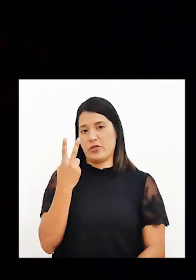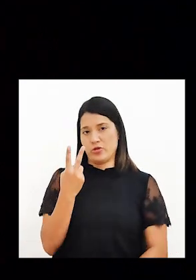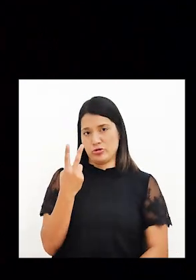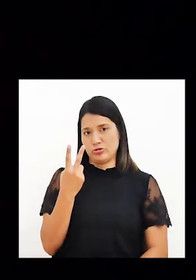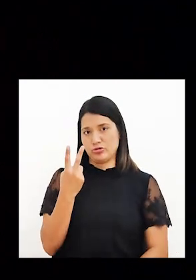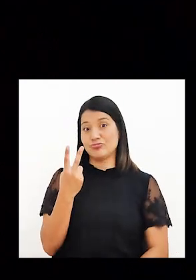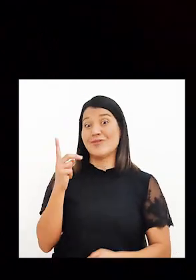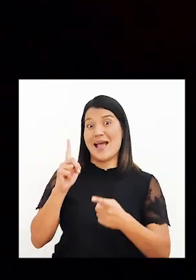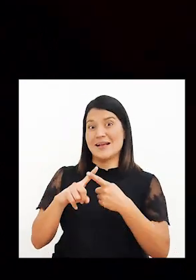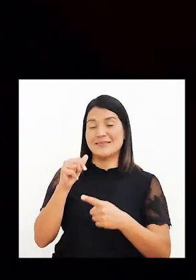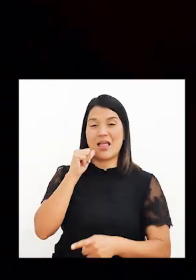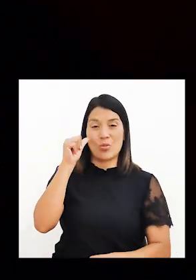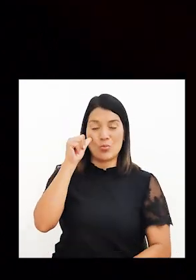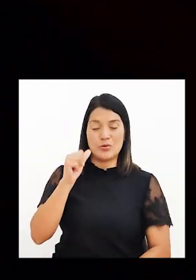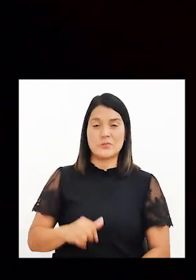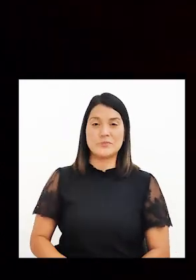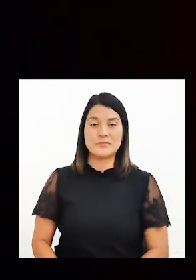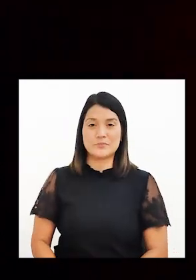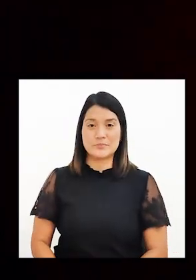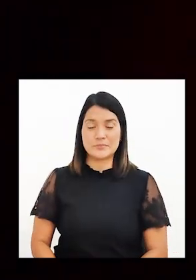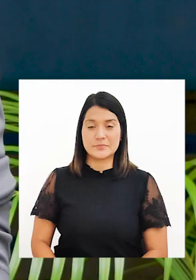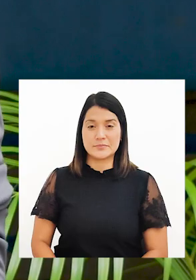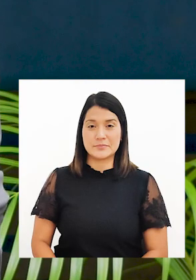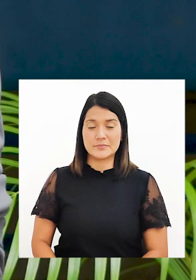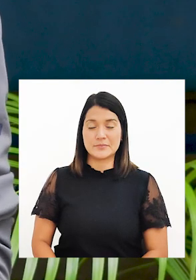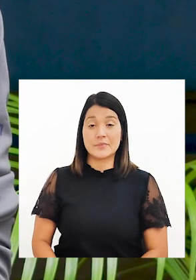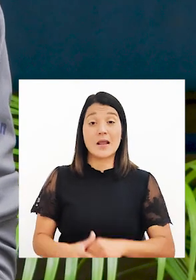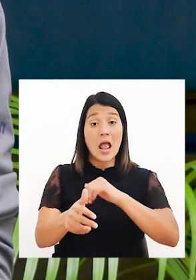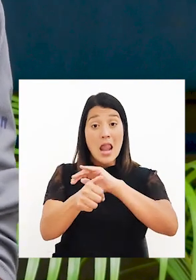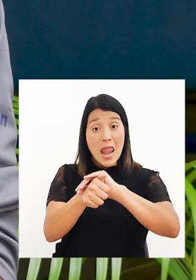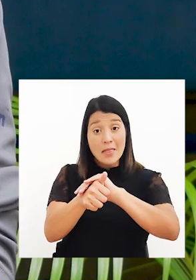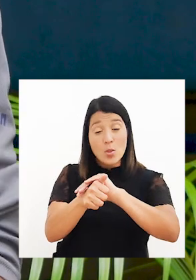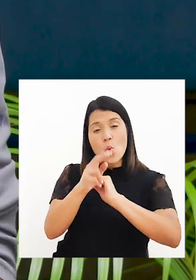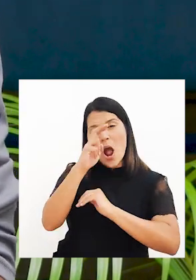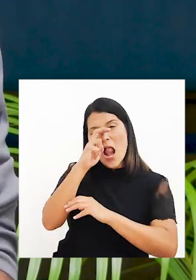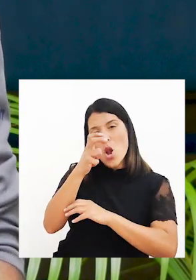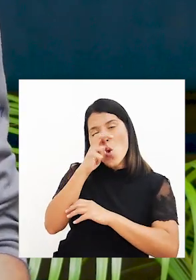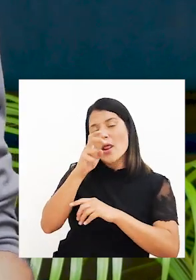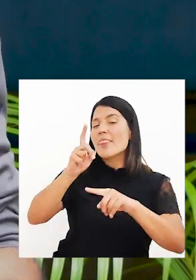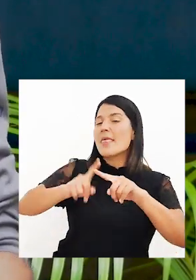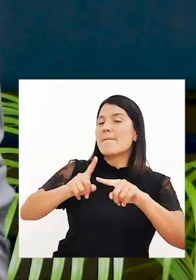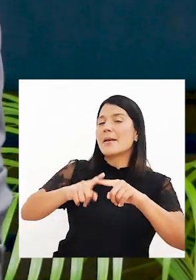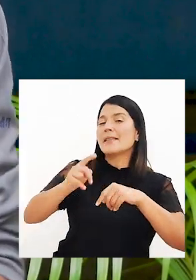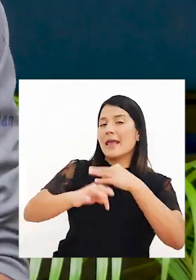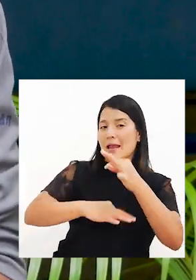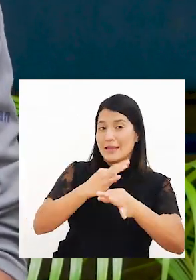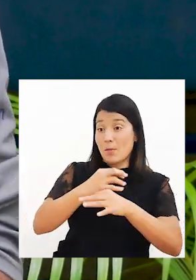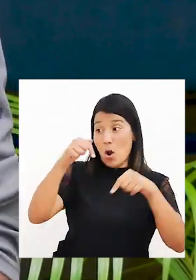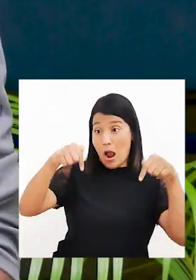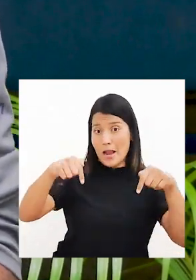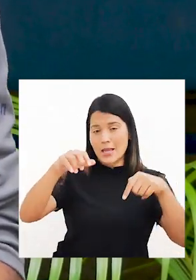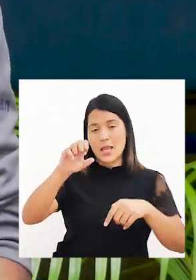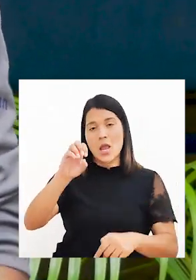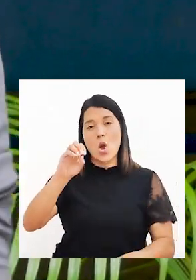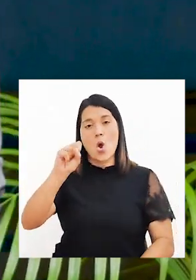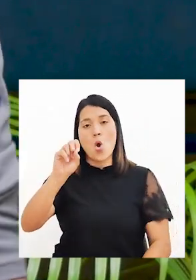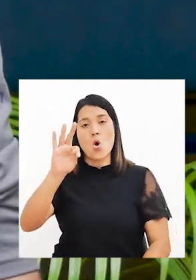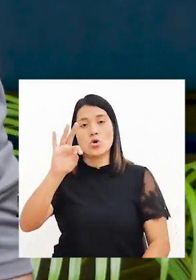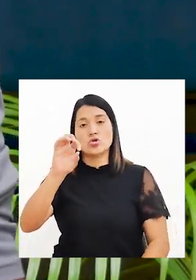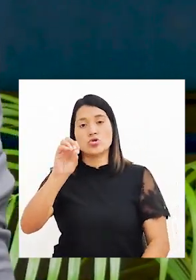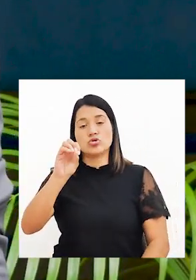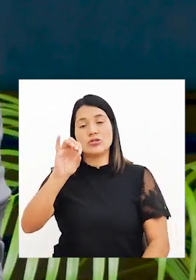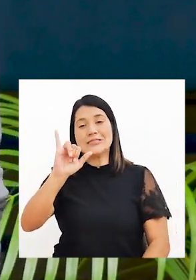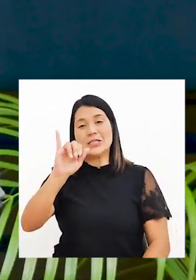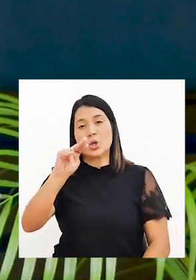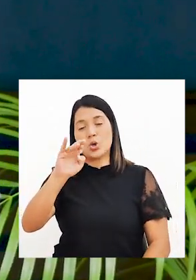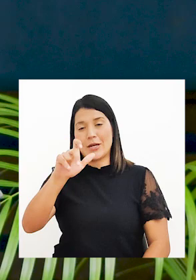a ser adultas. La tortuga lora depende de la especie de tortuga. Aquí en Nacional, por ejemplo, tenemos 3 especies de